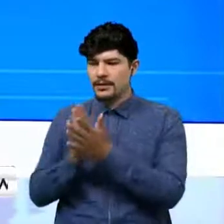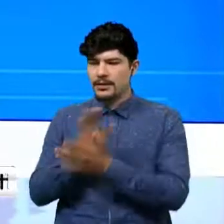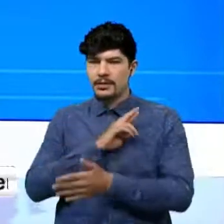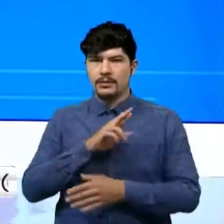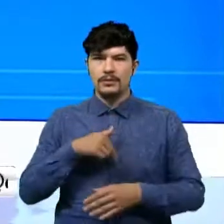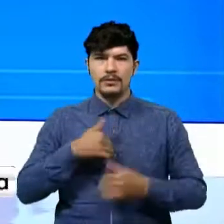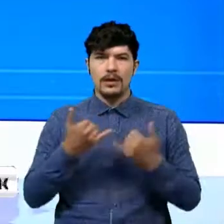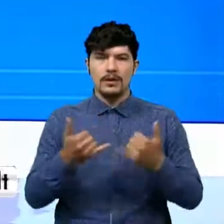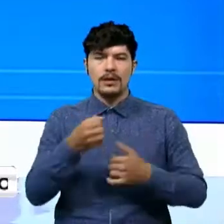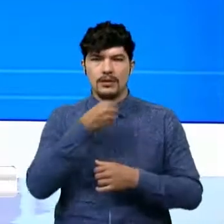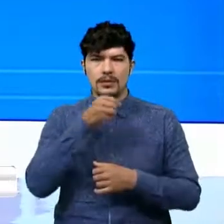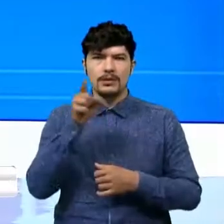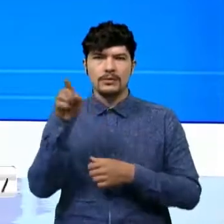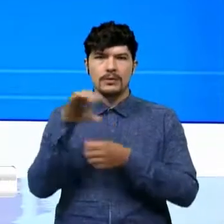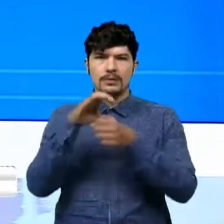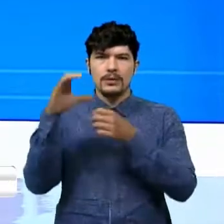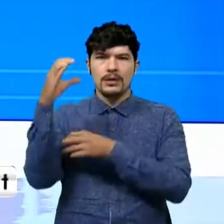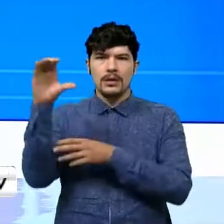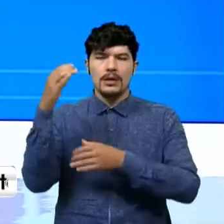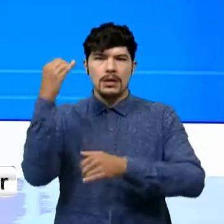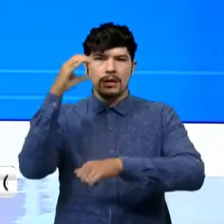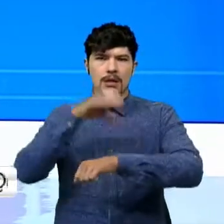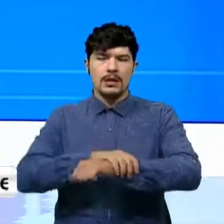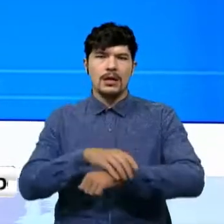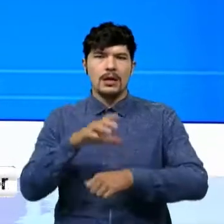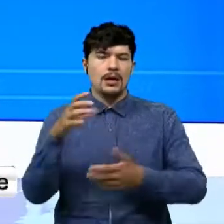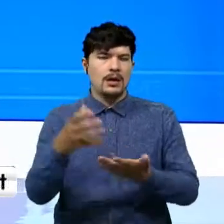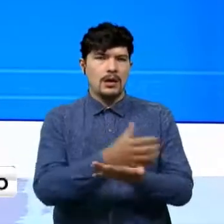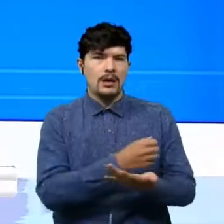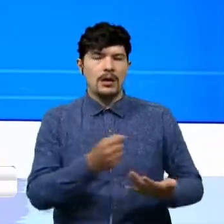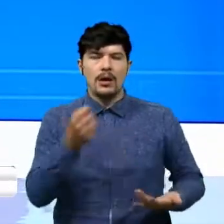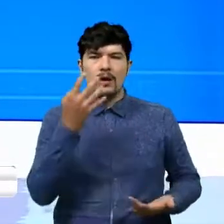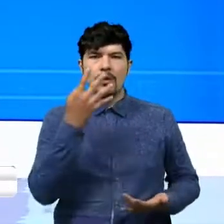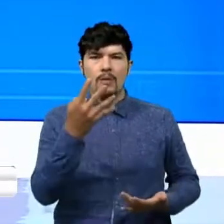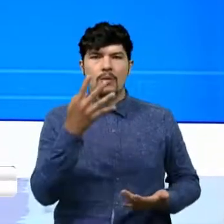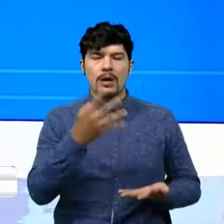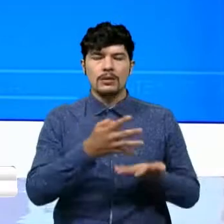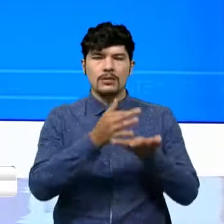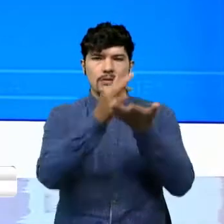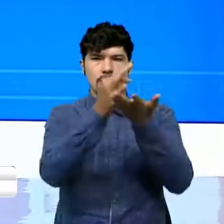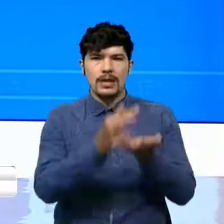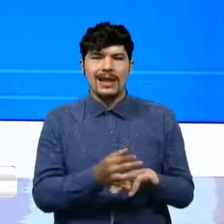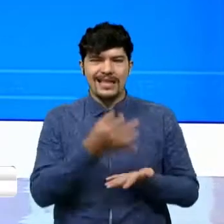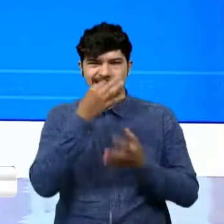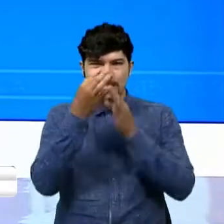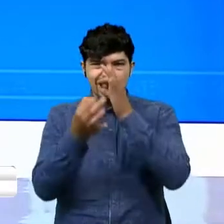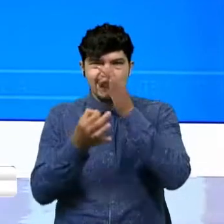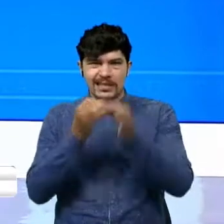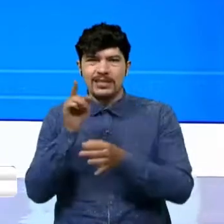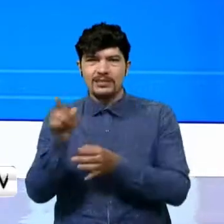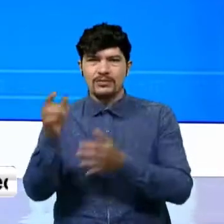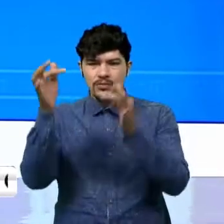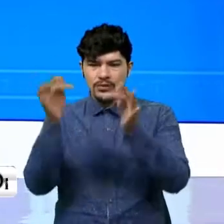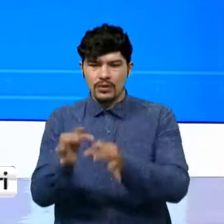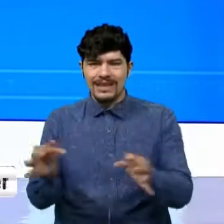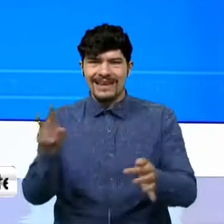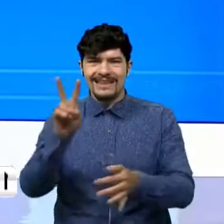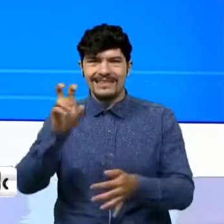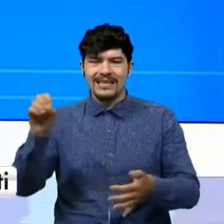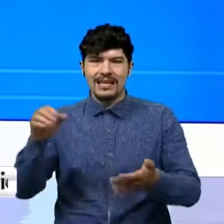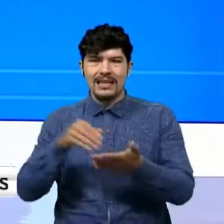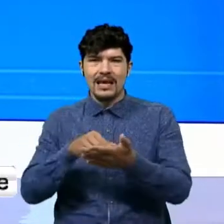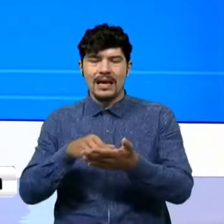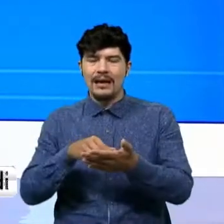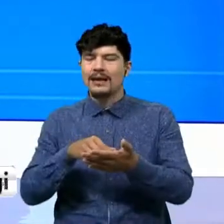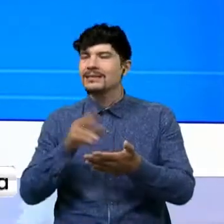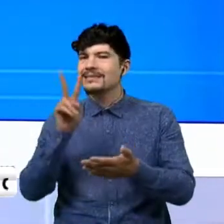Vamos con noticias en Cúcuta, donde fueron aprehendidos 4 toneladas de queso avaluadas en 70 millones de pesos. El producto había ingresado desde